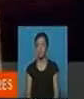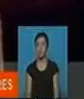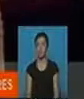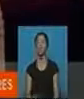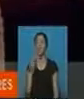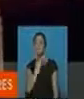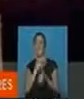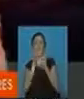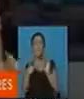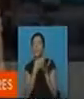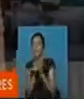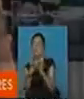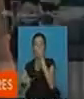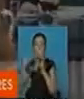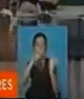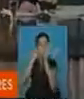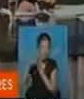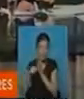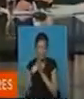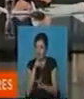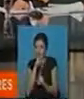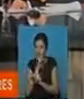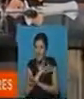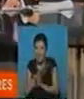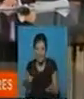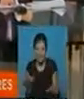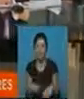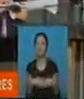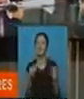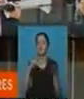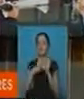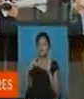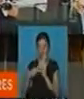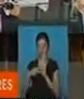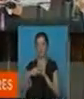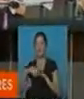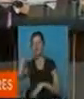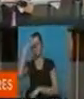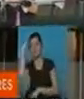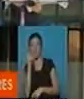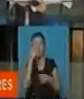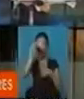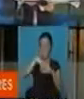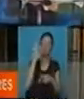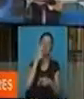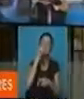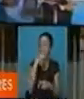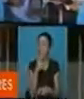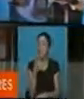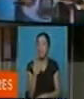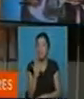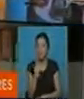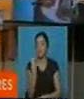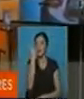de datos. Esto es... No hay en el plano internacional o en el plano interno nadie que tenga